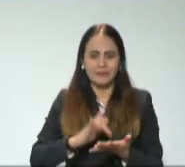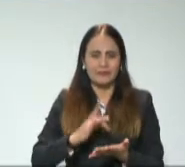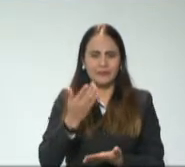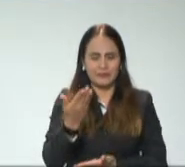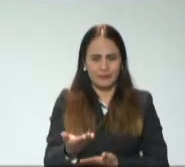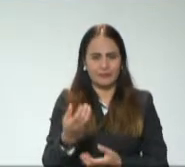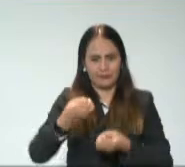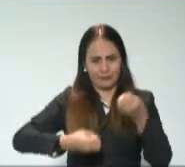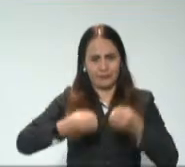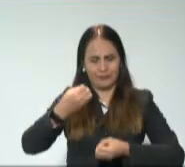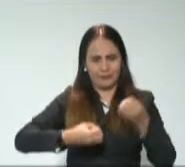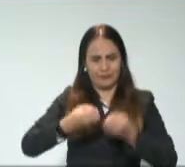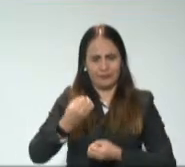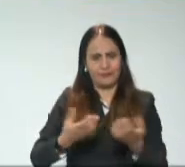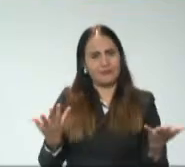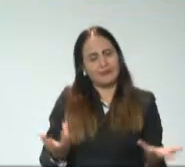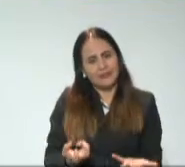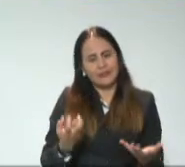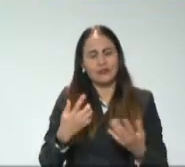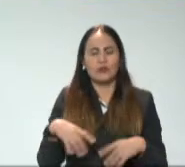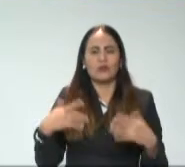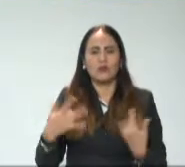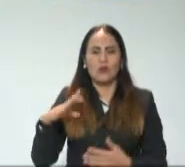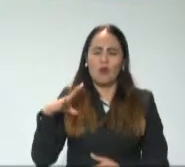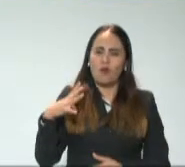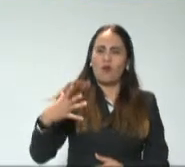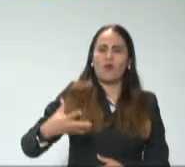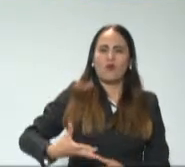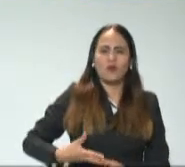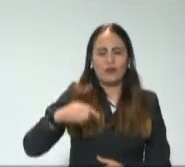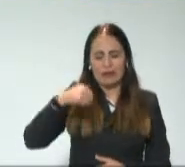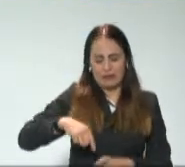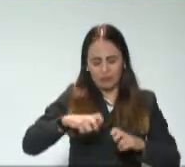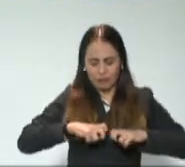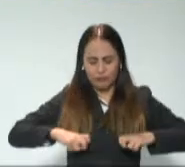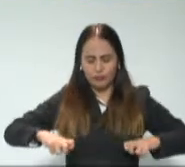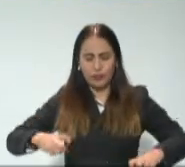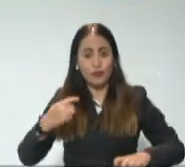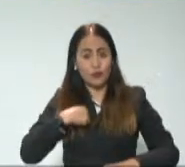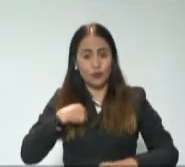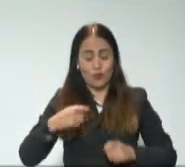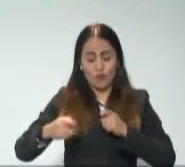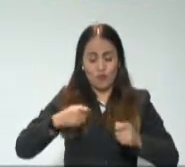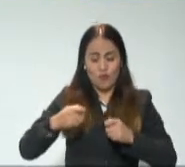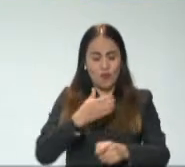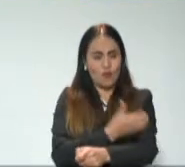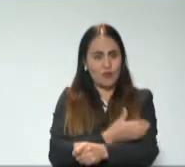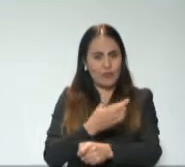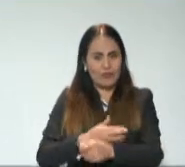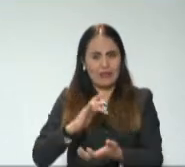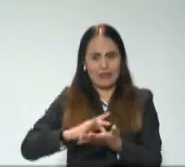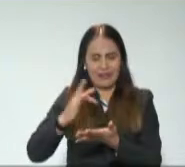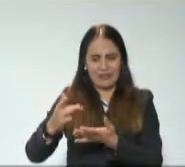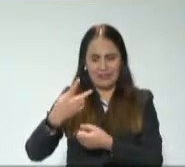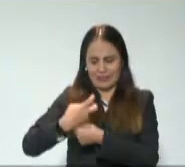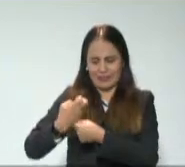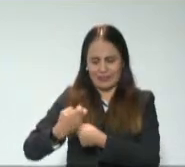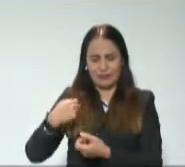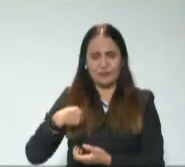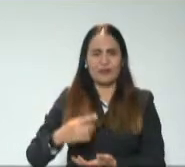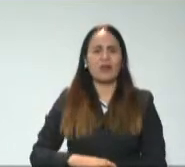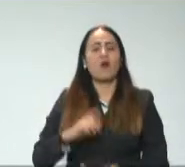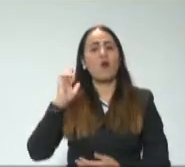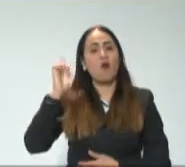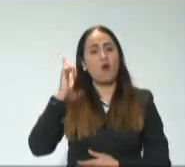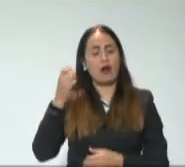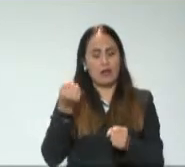usted ministro Y bueno pues ha sido un honor ser parte de este panel moderar este panel gracias por la invitación y Esperamos que siga siendo